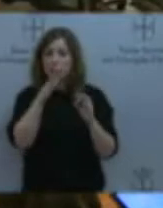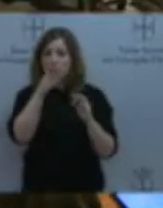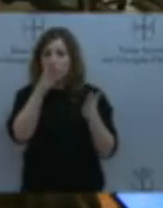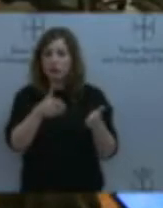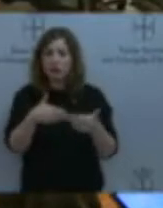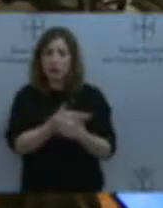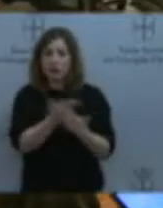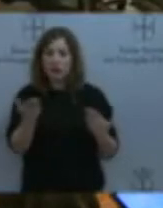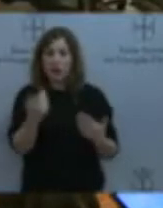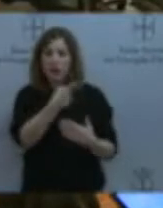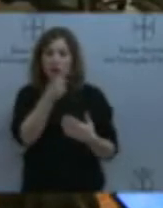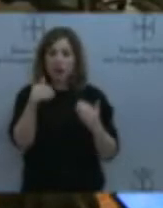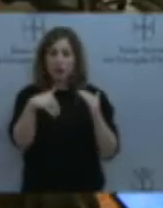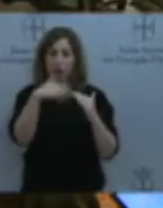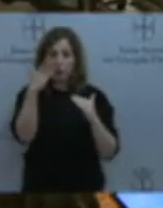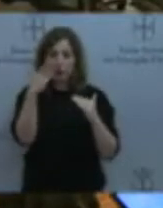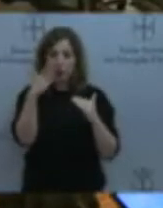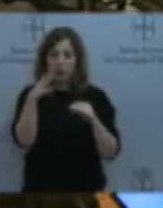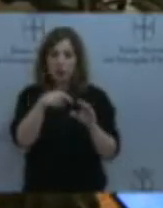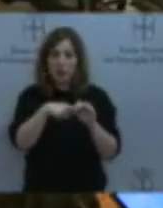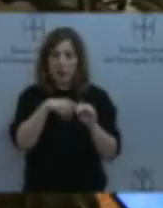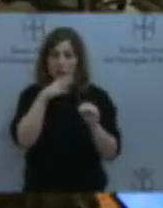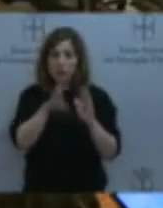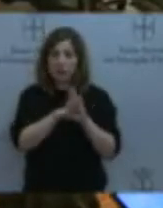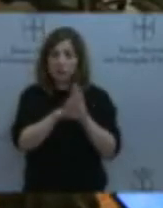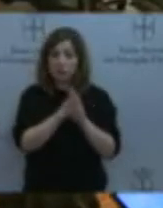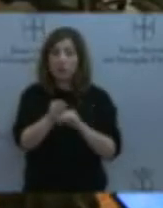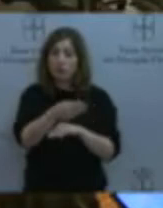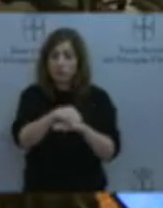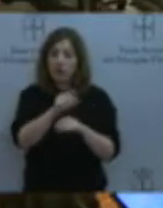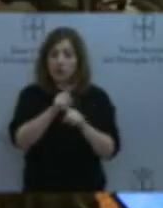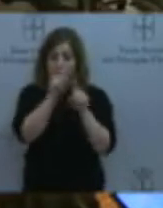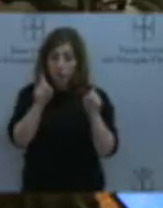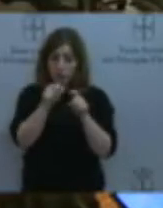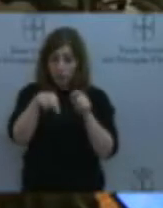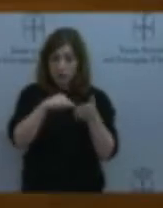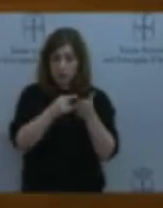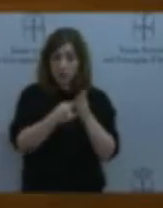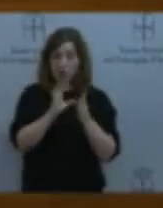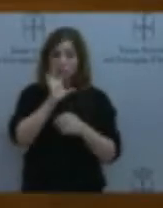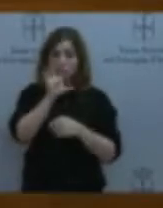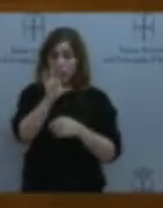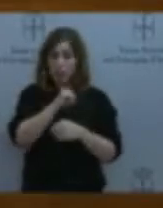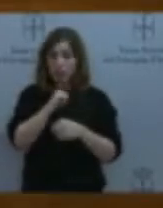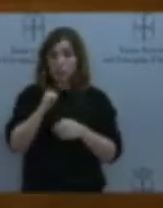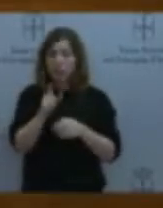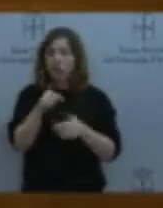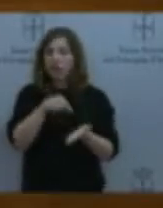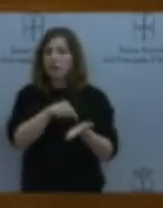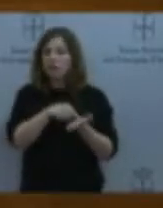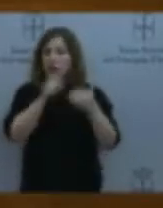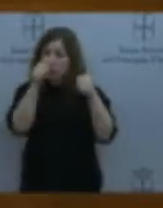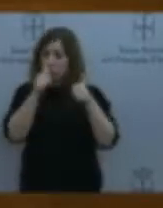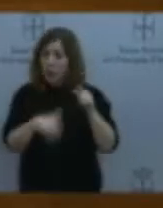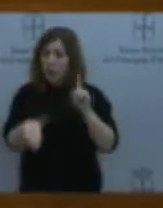pico plazas para el mantenimiento informático de los sistemas de esta comunidad pero no exigen que sean titulados de informática,